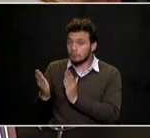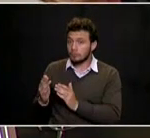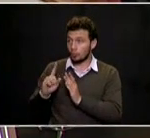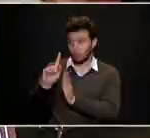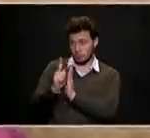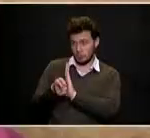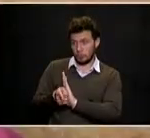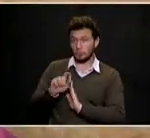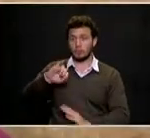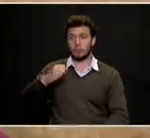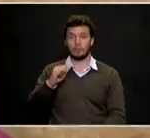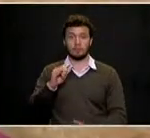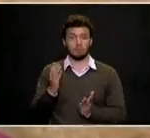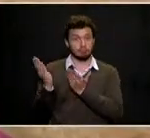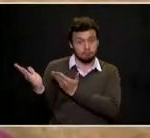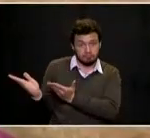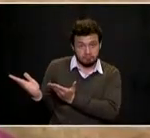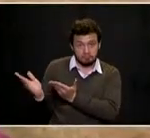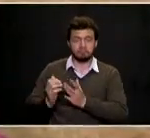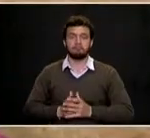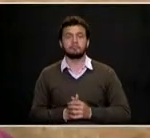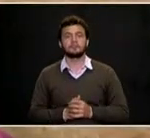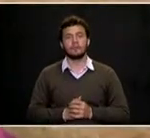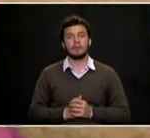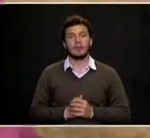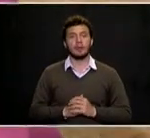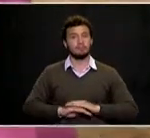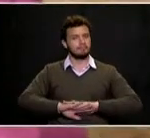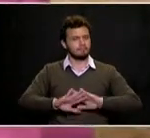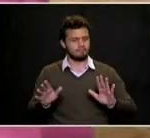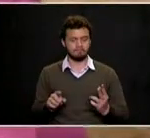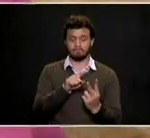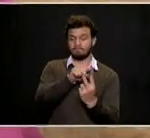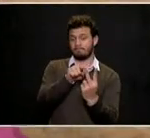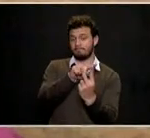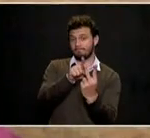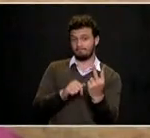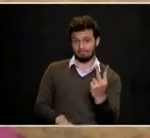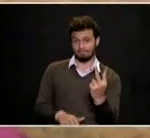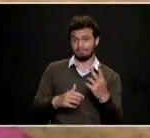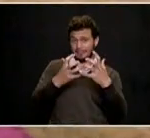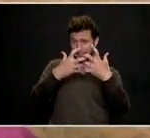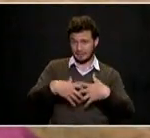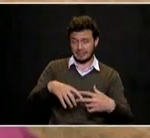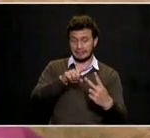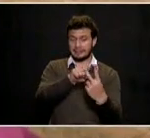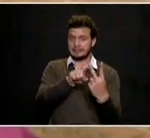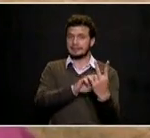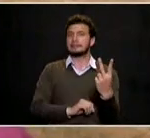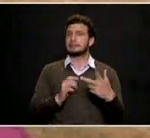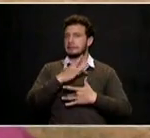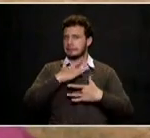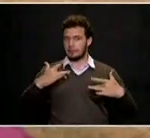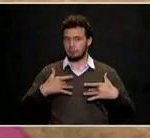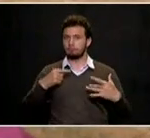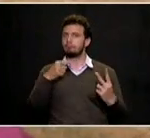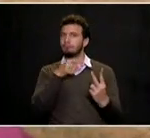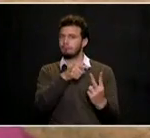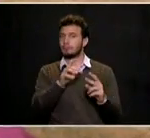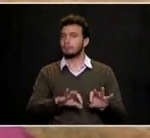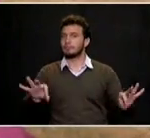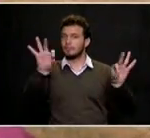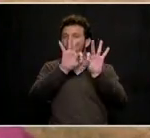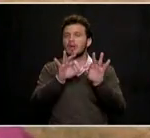bueno definitivamente tanto sabía salud como metro salud son entidades que están prestando el servicio de la salud con